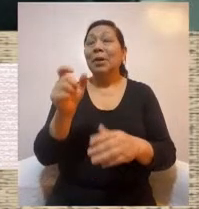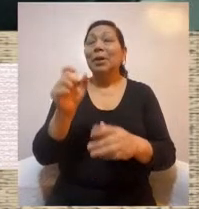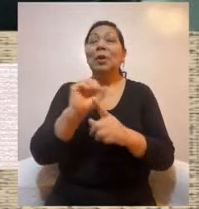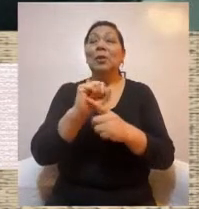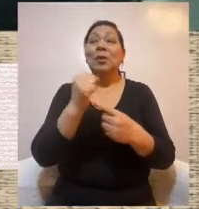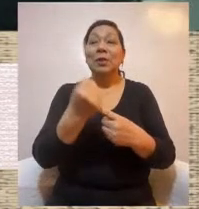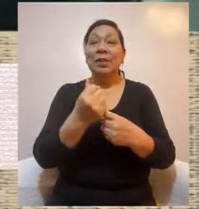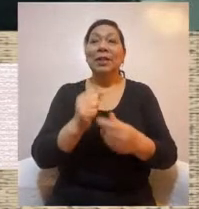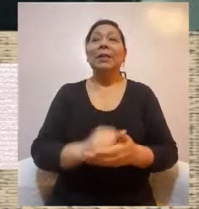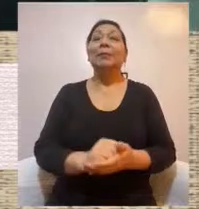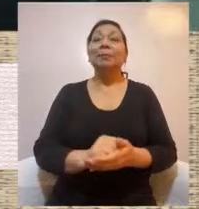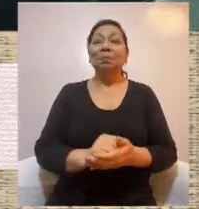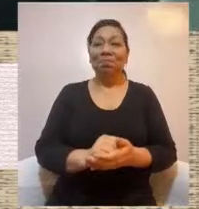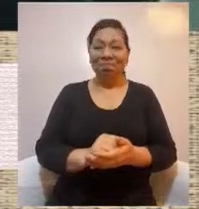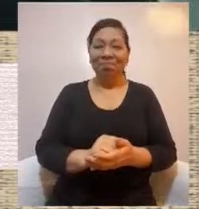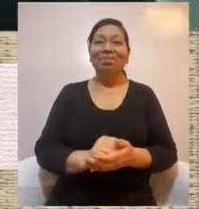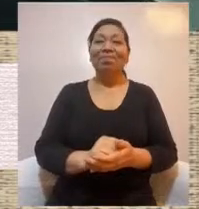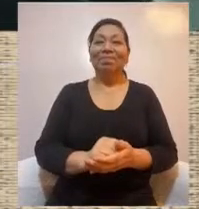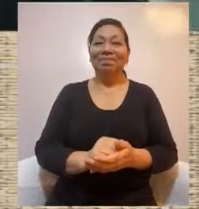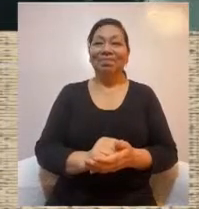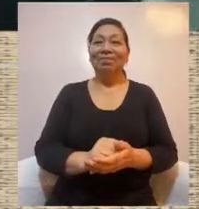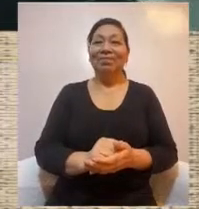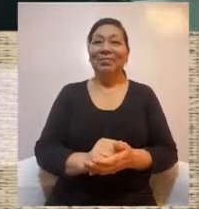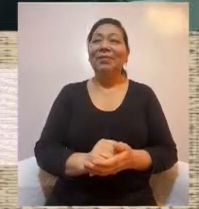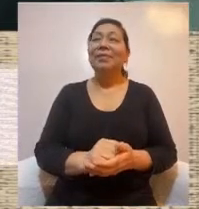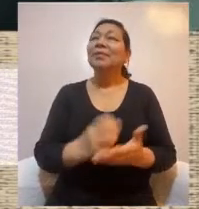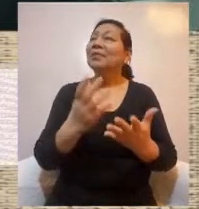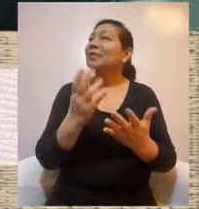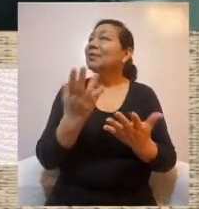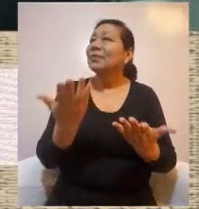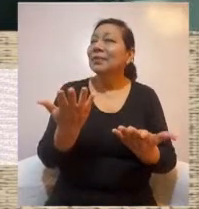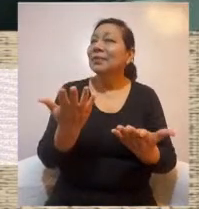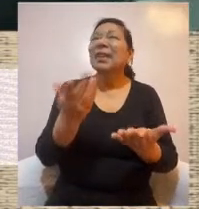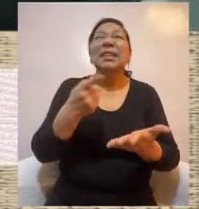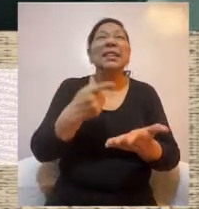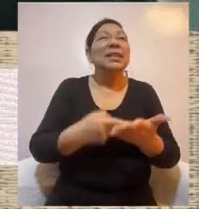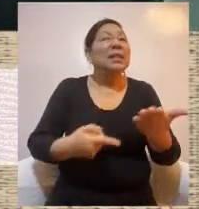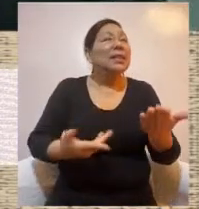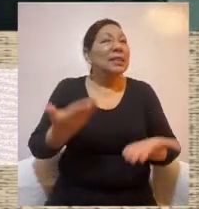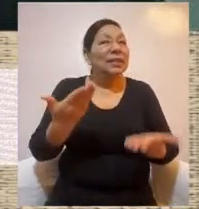humano en la sociedad. Bien,